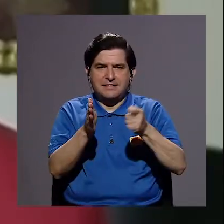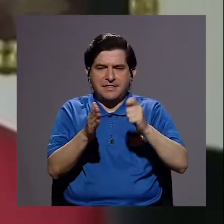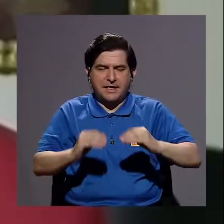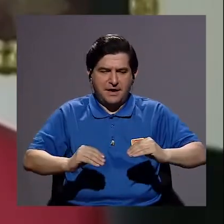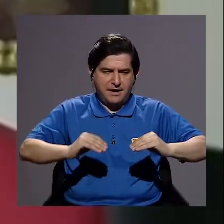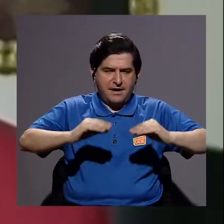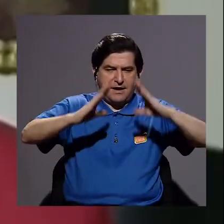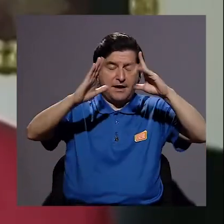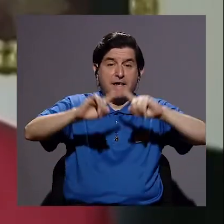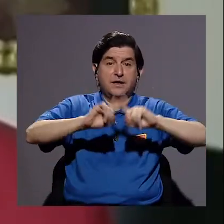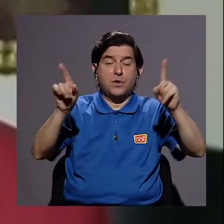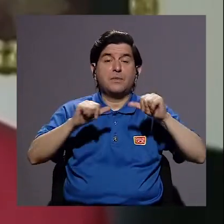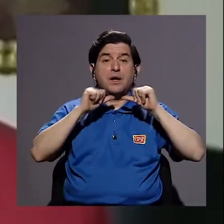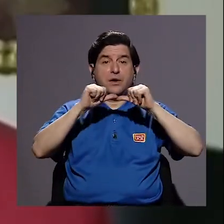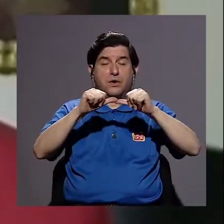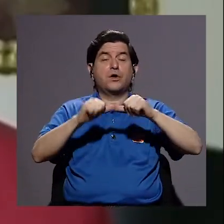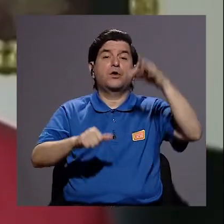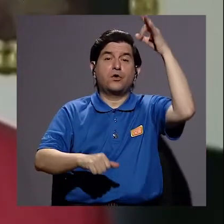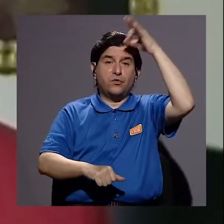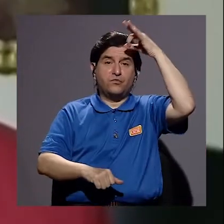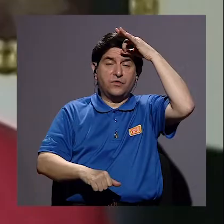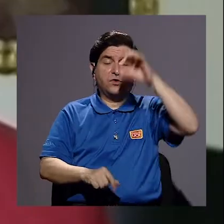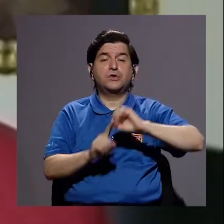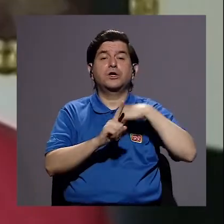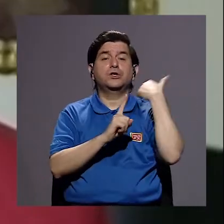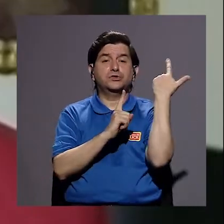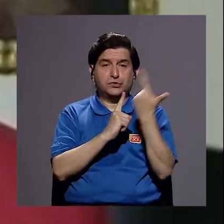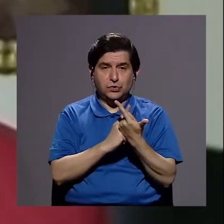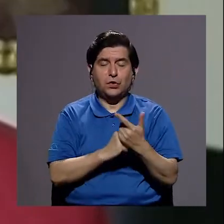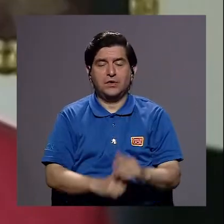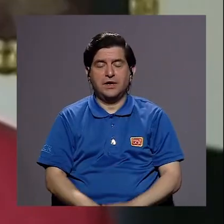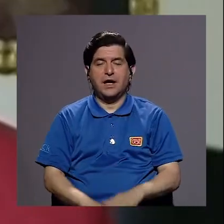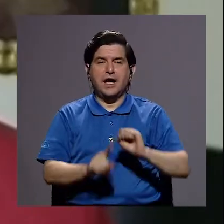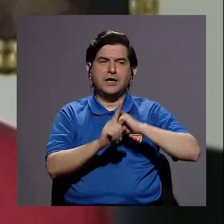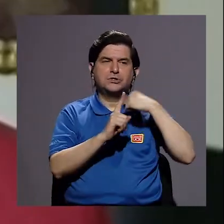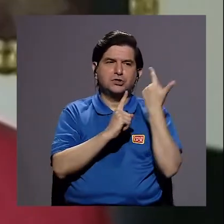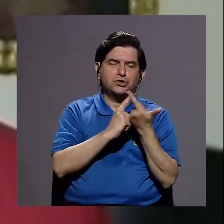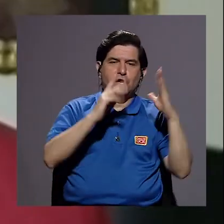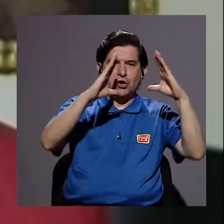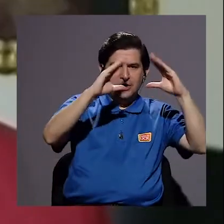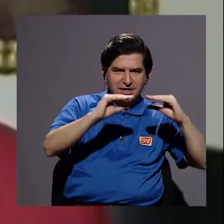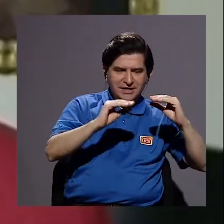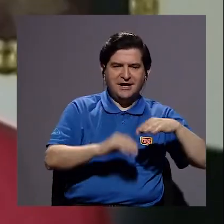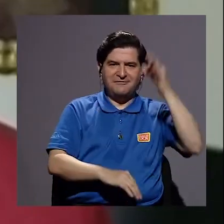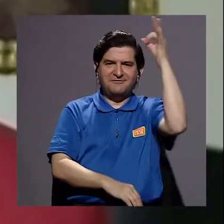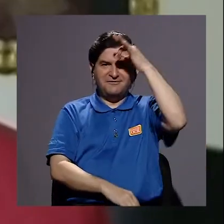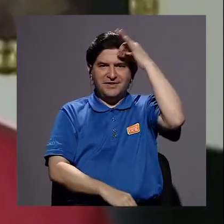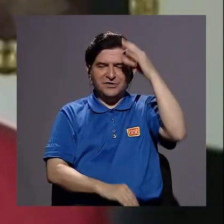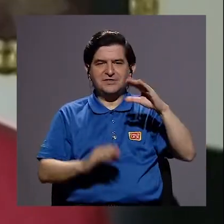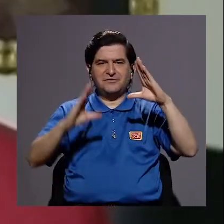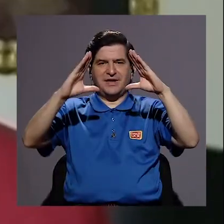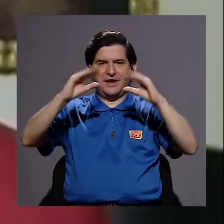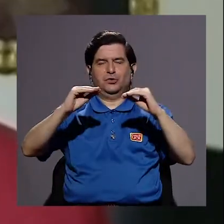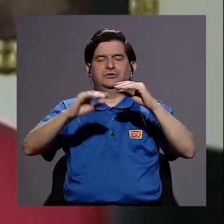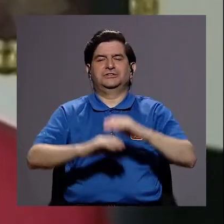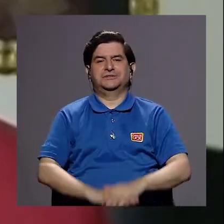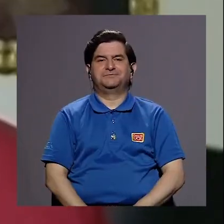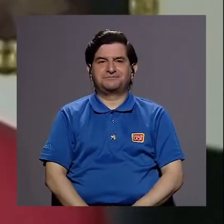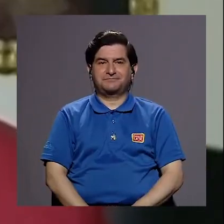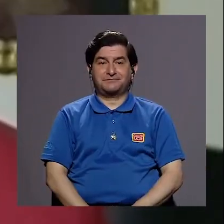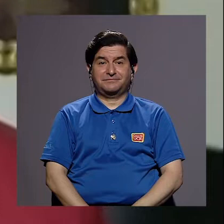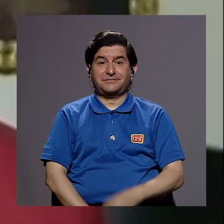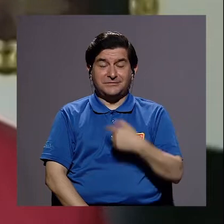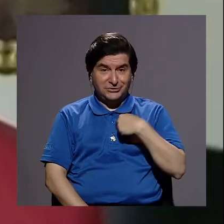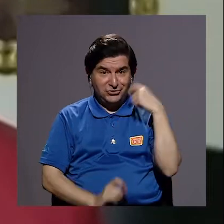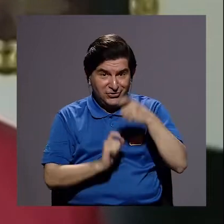en las mañanas, pero continué con filosofía y sociología en las tardes y filosofía en las noches. Así